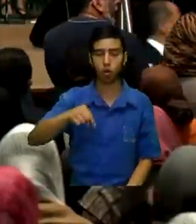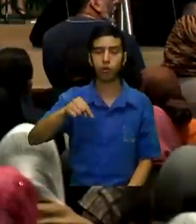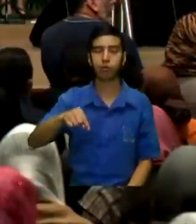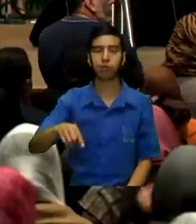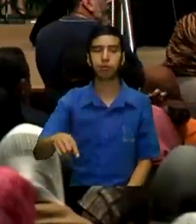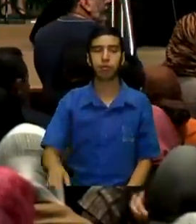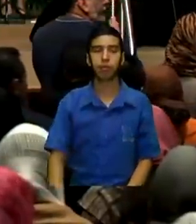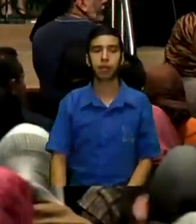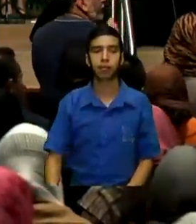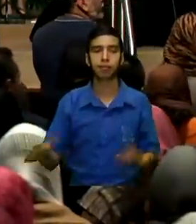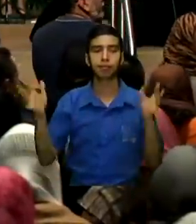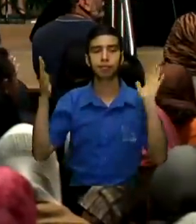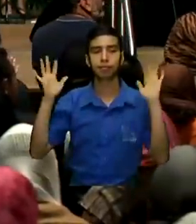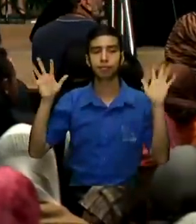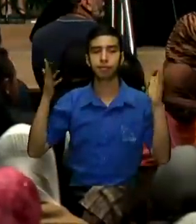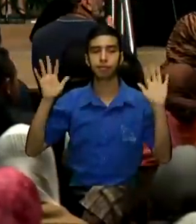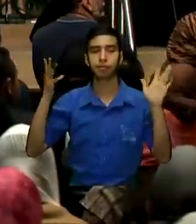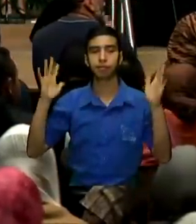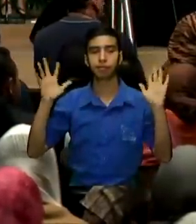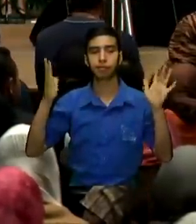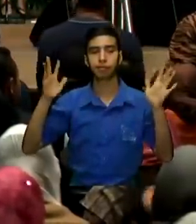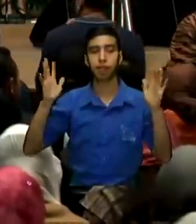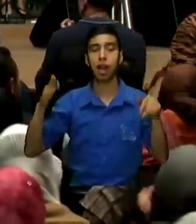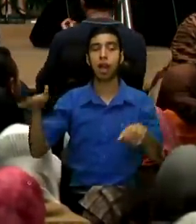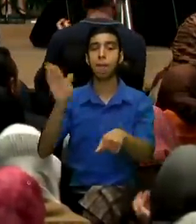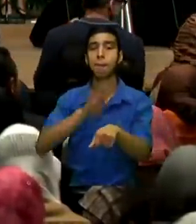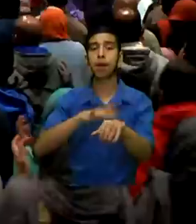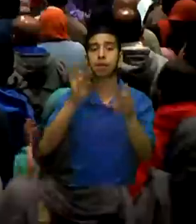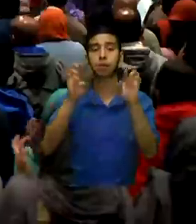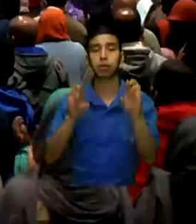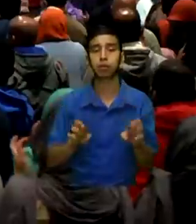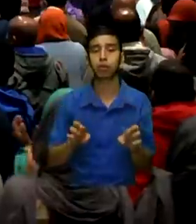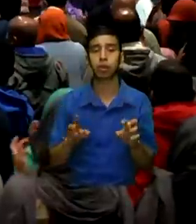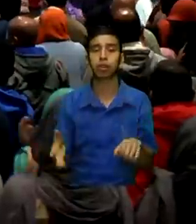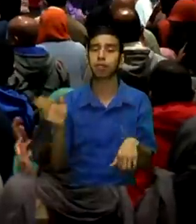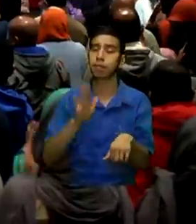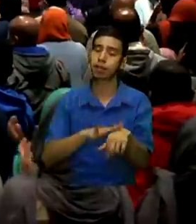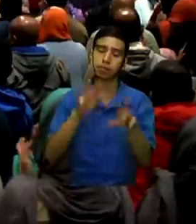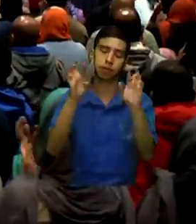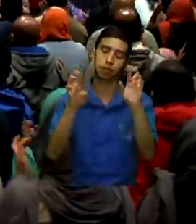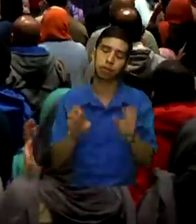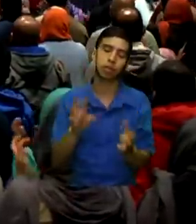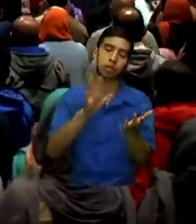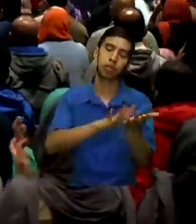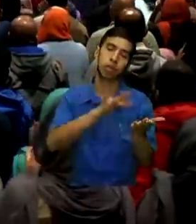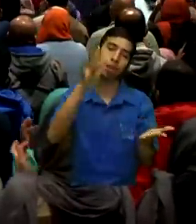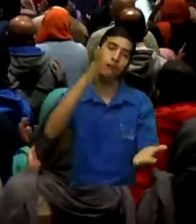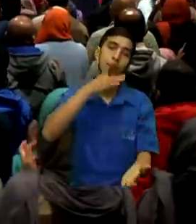Dios. Aquí a mi derecha veo una persona más. Aquí enfrente viene una persona más también.